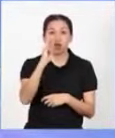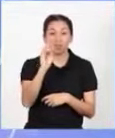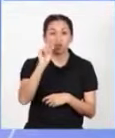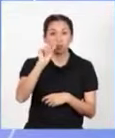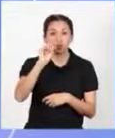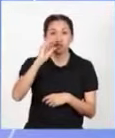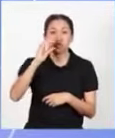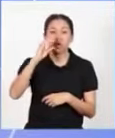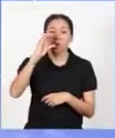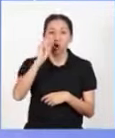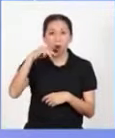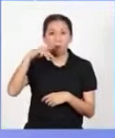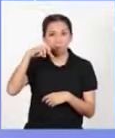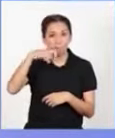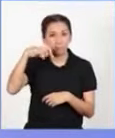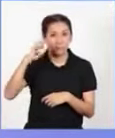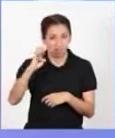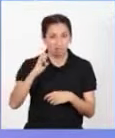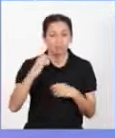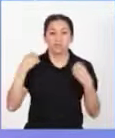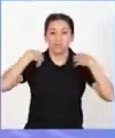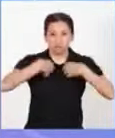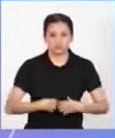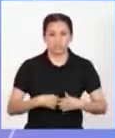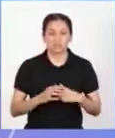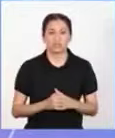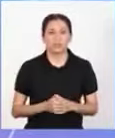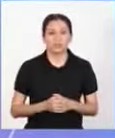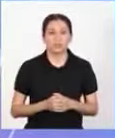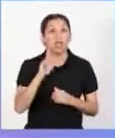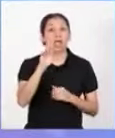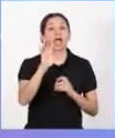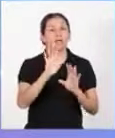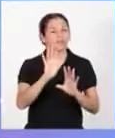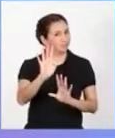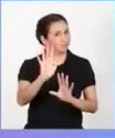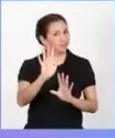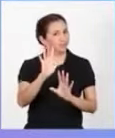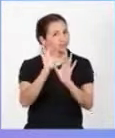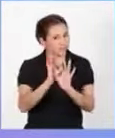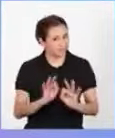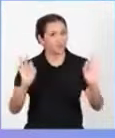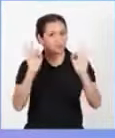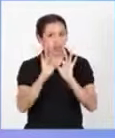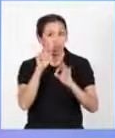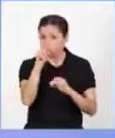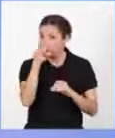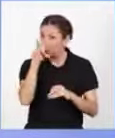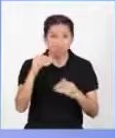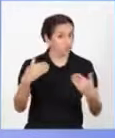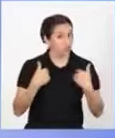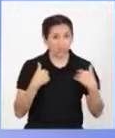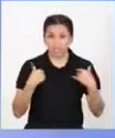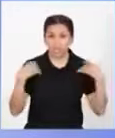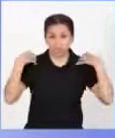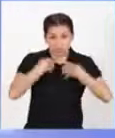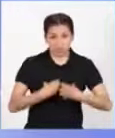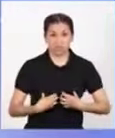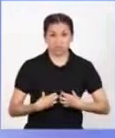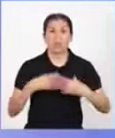.GOV.PE slash mochila. Ey, dato importante. Si no